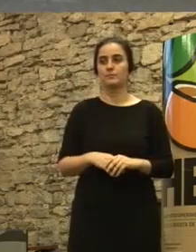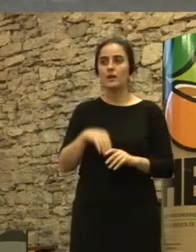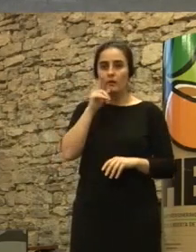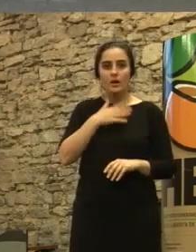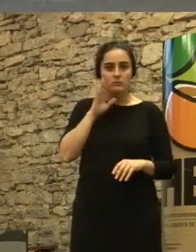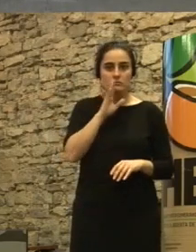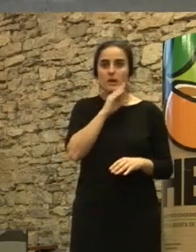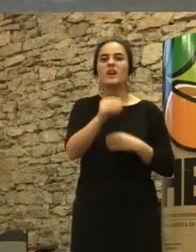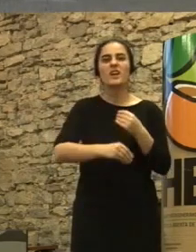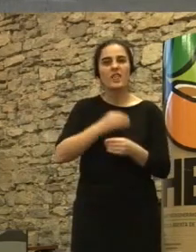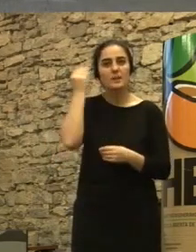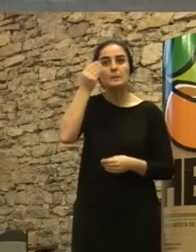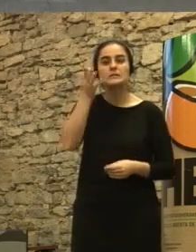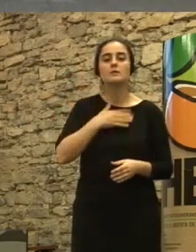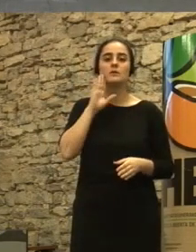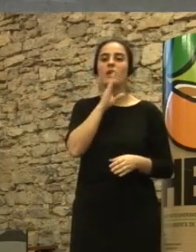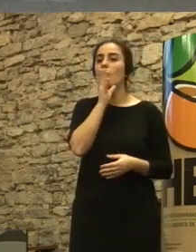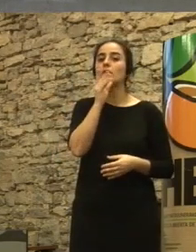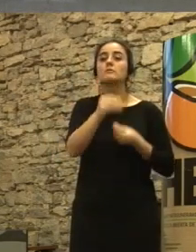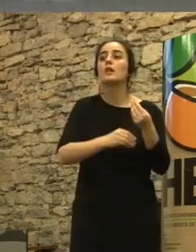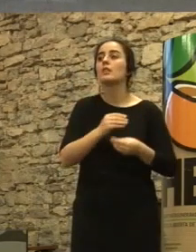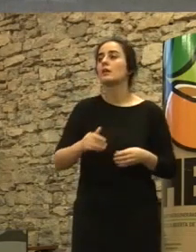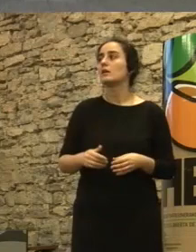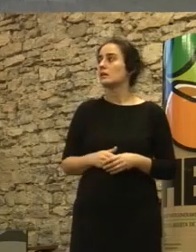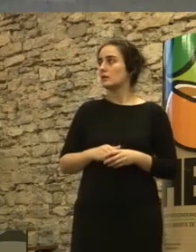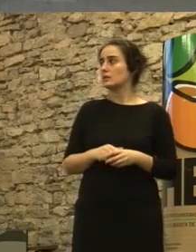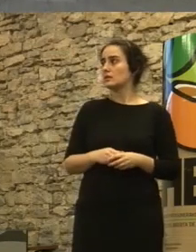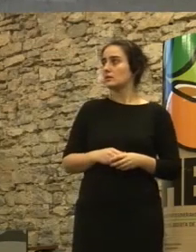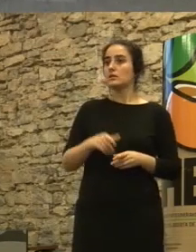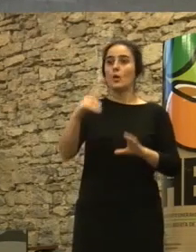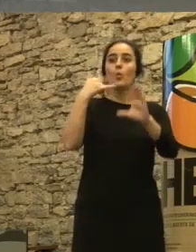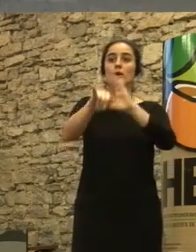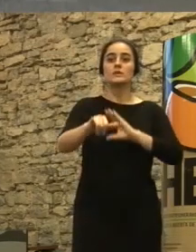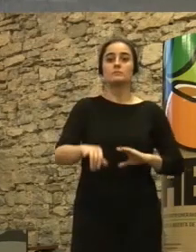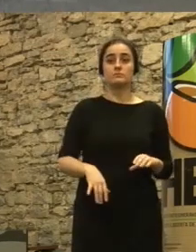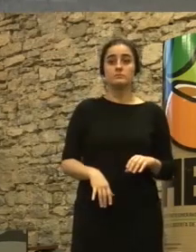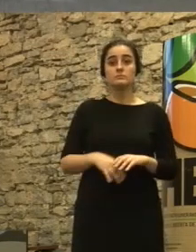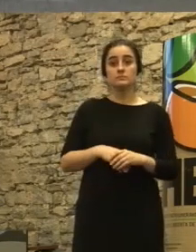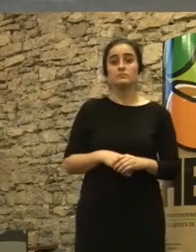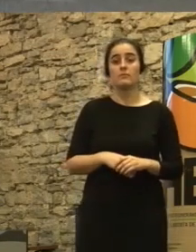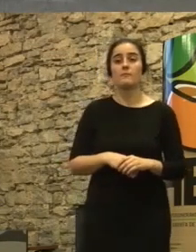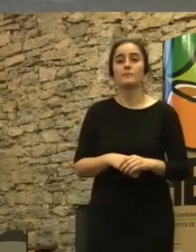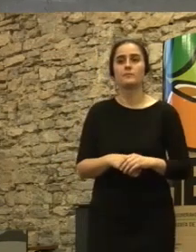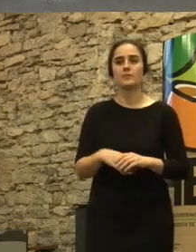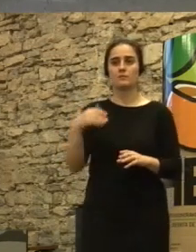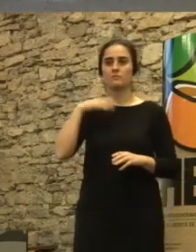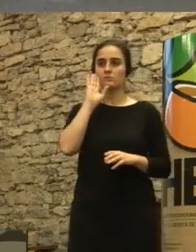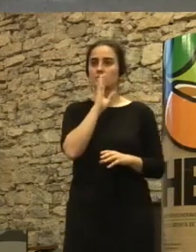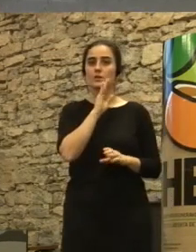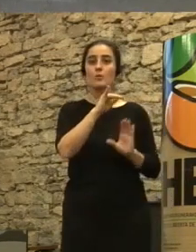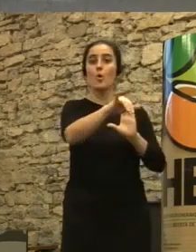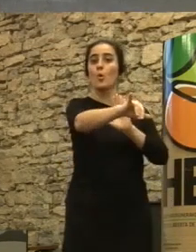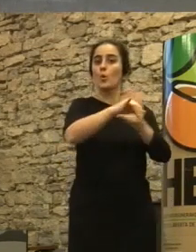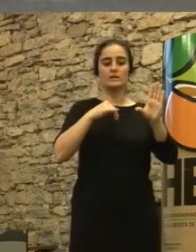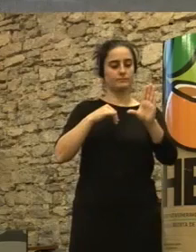ahora? ¿A qué se dedica mi madre? Enviar WhatsApp, he oído por ahí, exactamente. No hace otra cosa que reenviar WhatsApp de